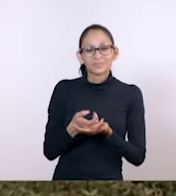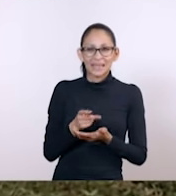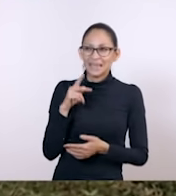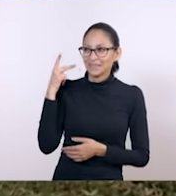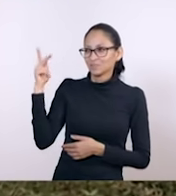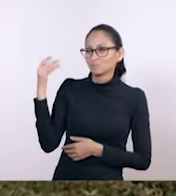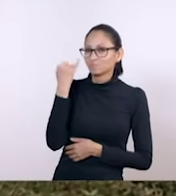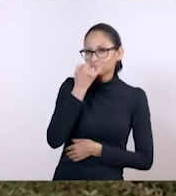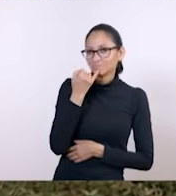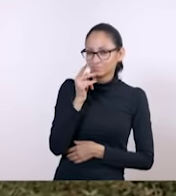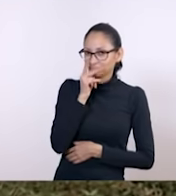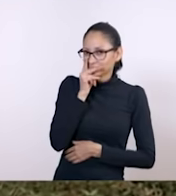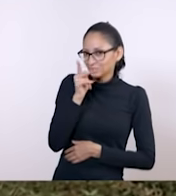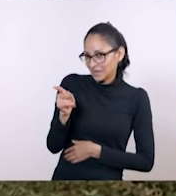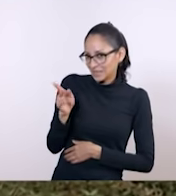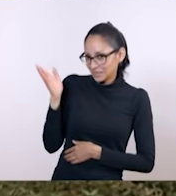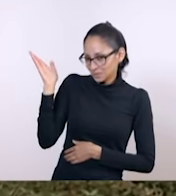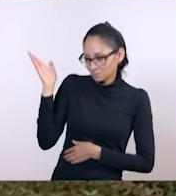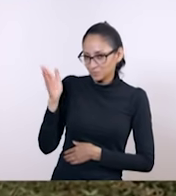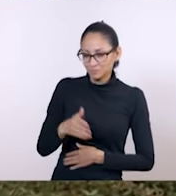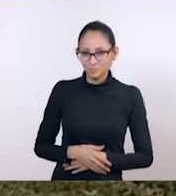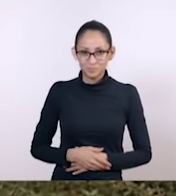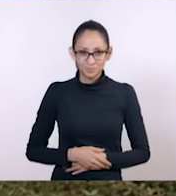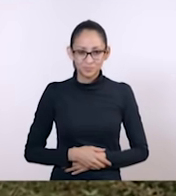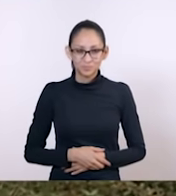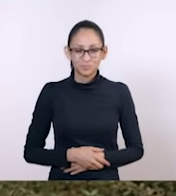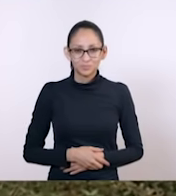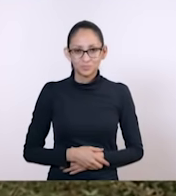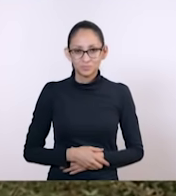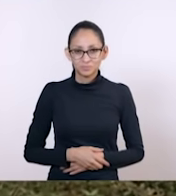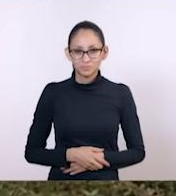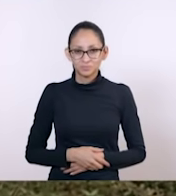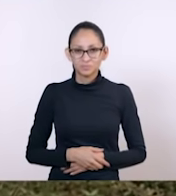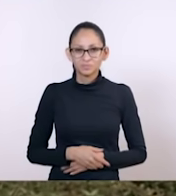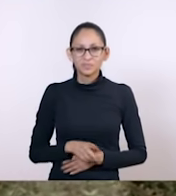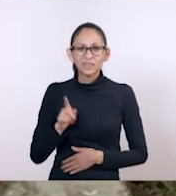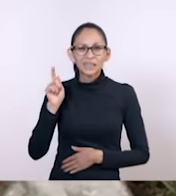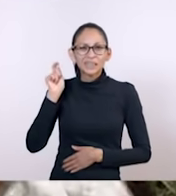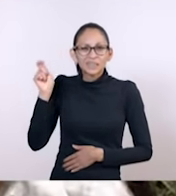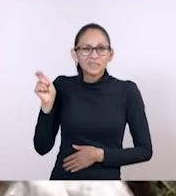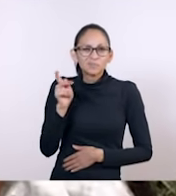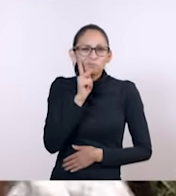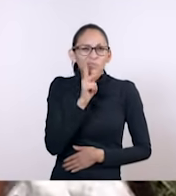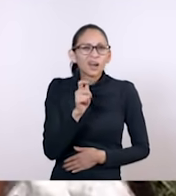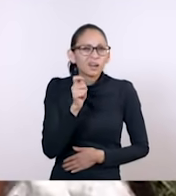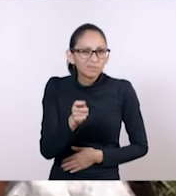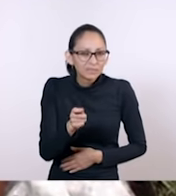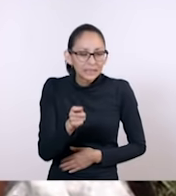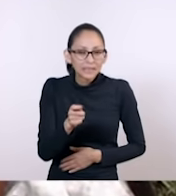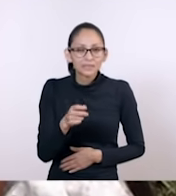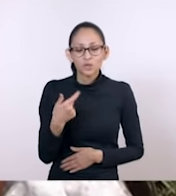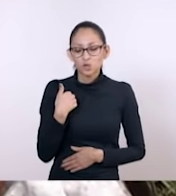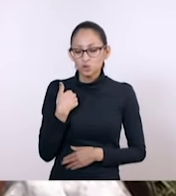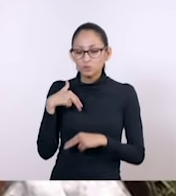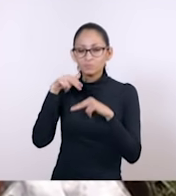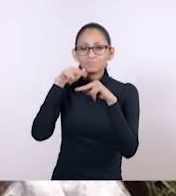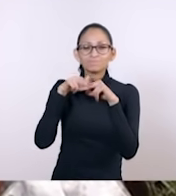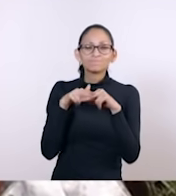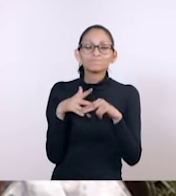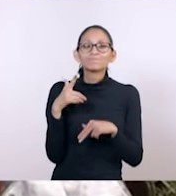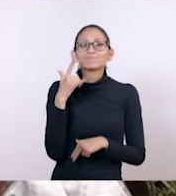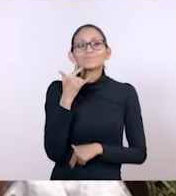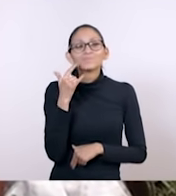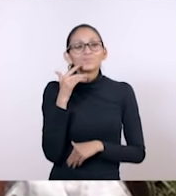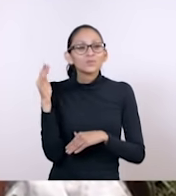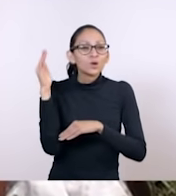se dice en seltán slamalilk y nadie ha caí. Se traduce me siento